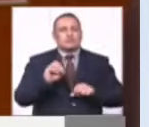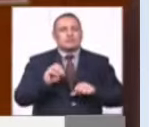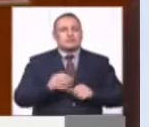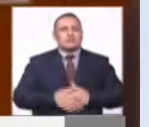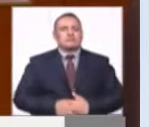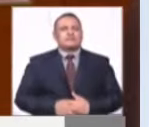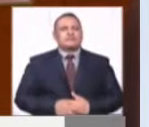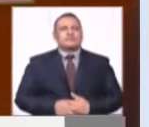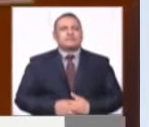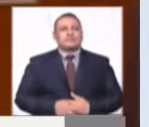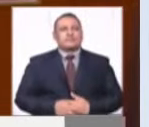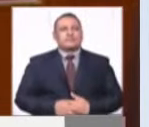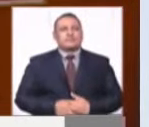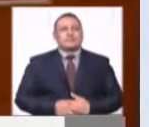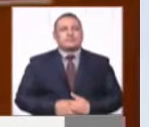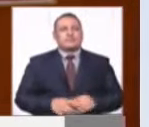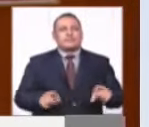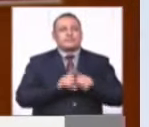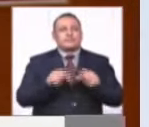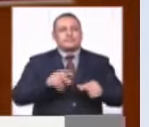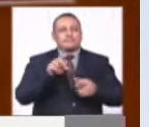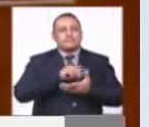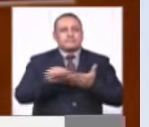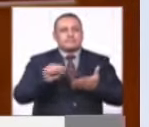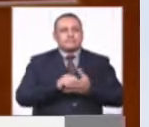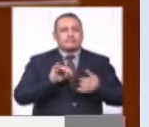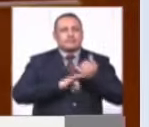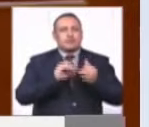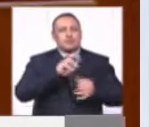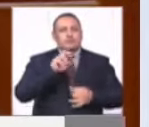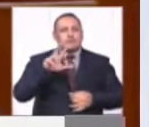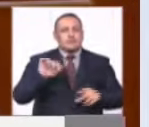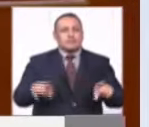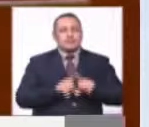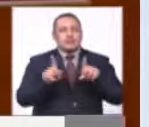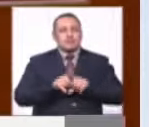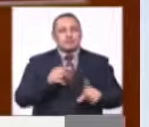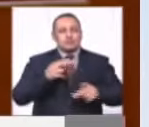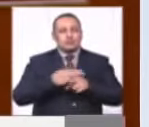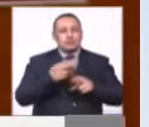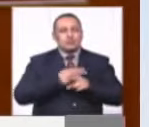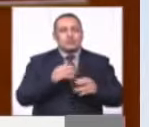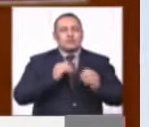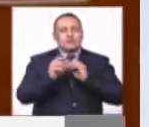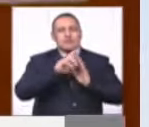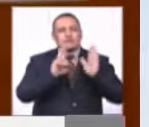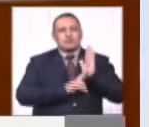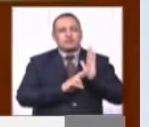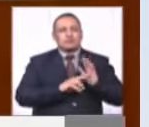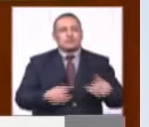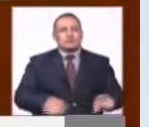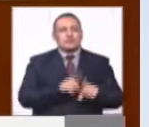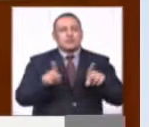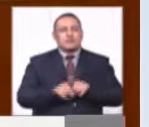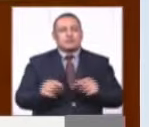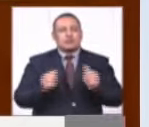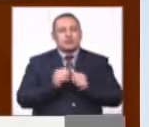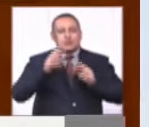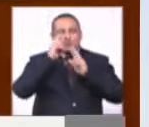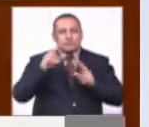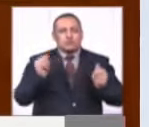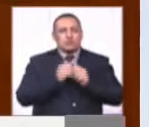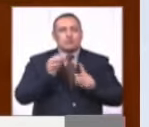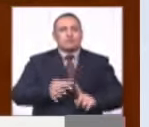31.870 del mes de septiembre de 2023 y su pronta reglamentación en respecto